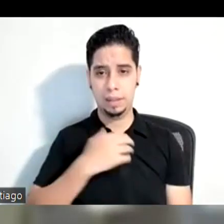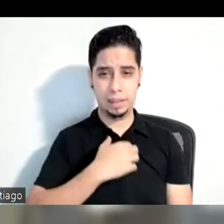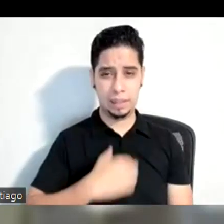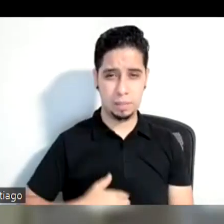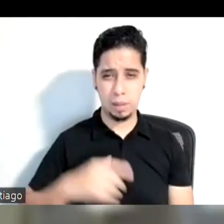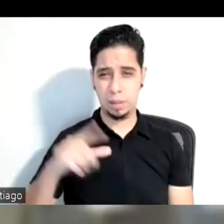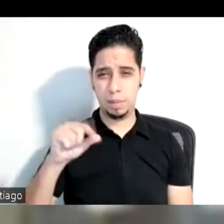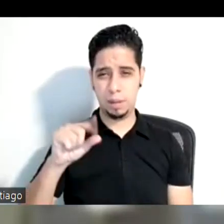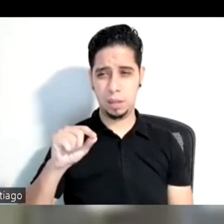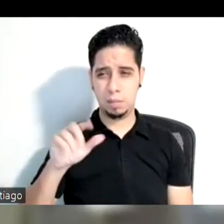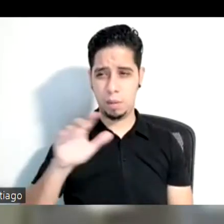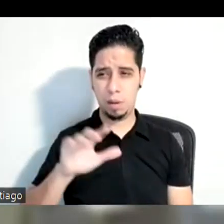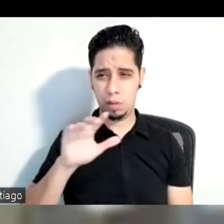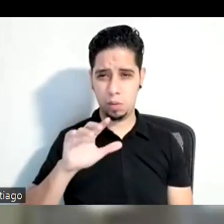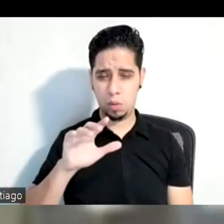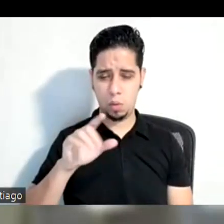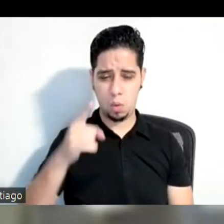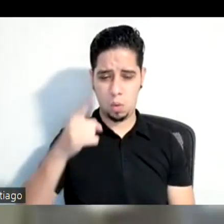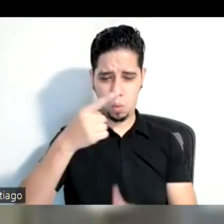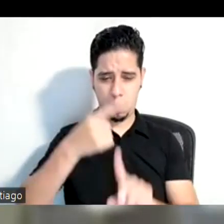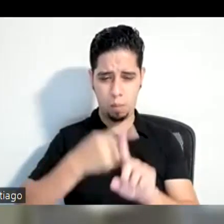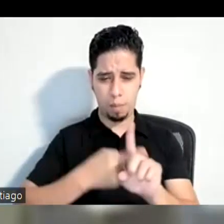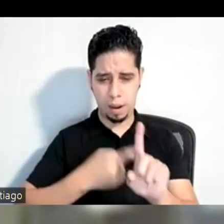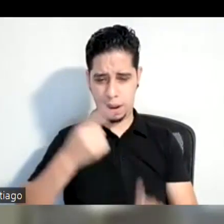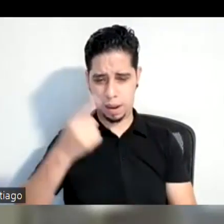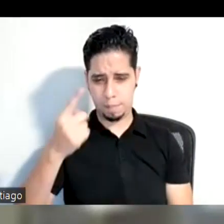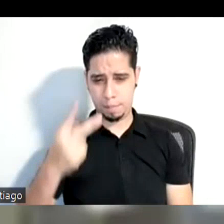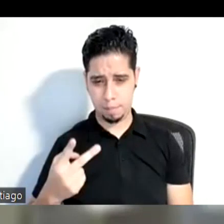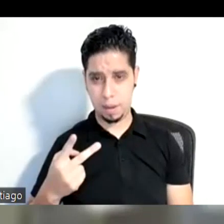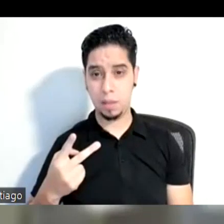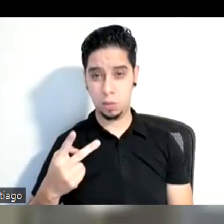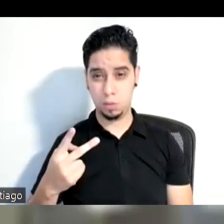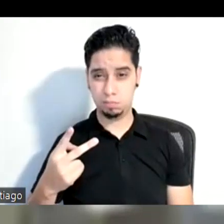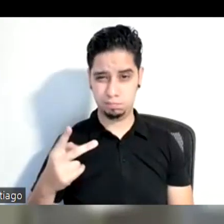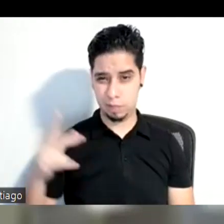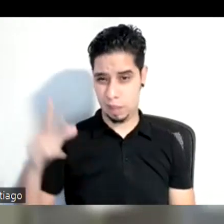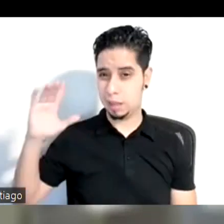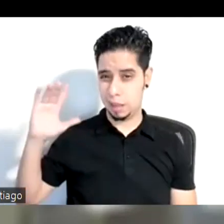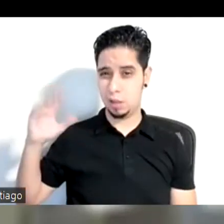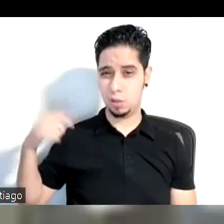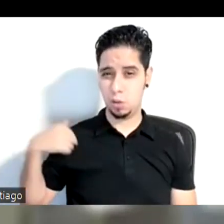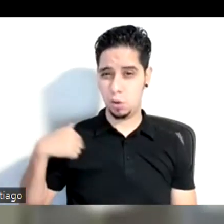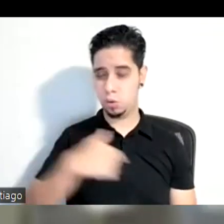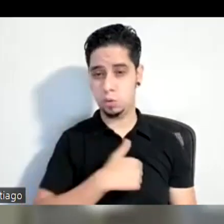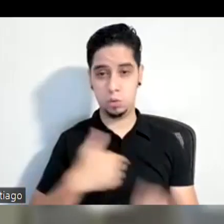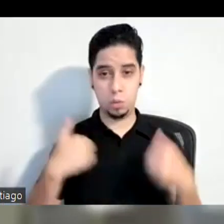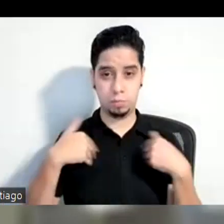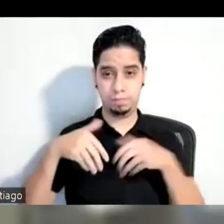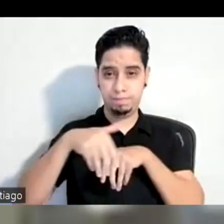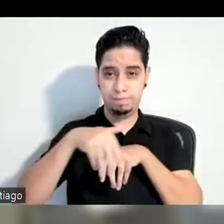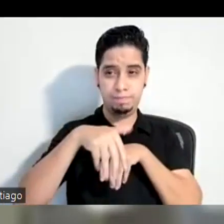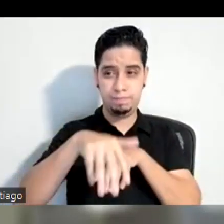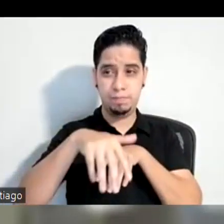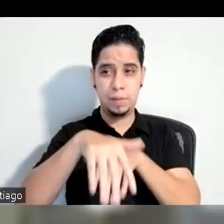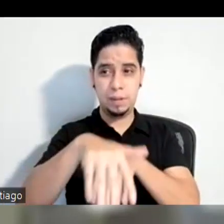o menos un mes. Ajá. Y medio, más o menos un mes y medio atrás, tuvimos la marcha y pues las reuniones